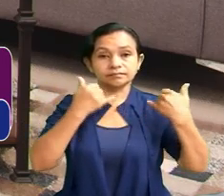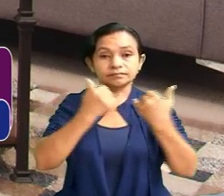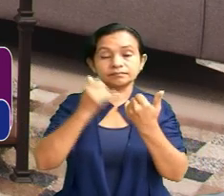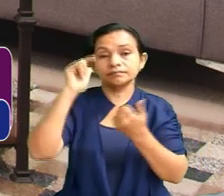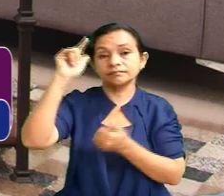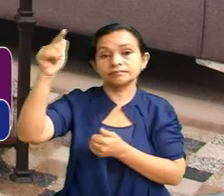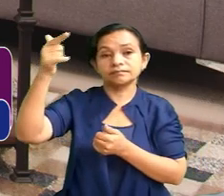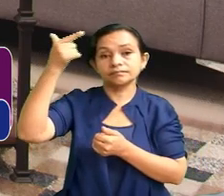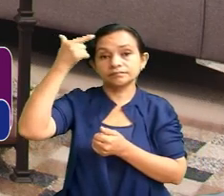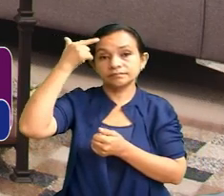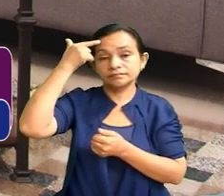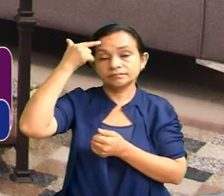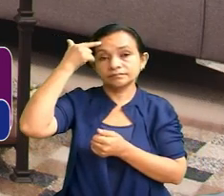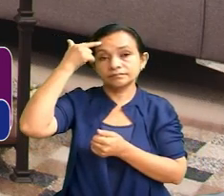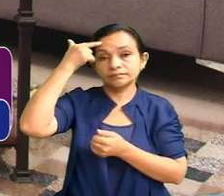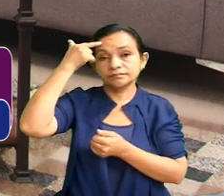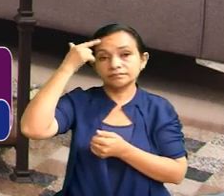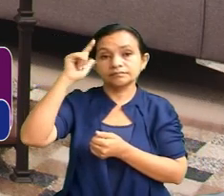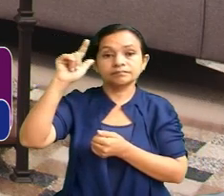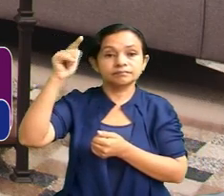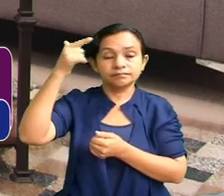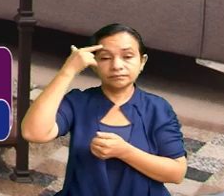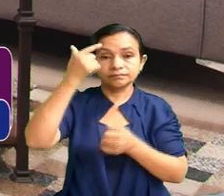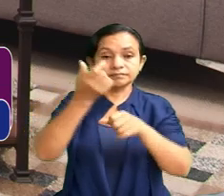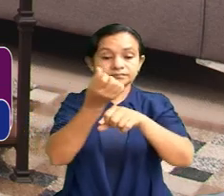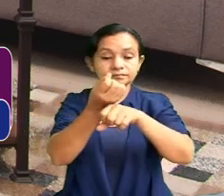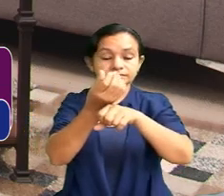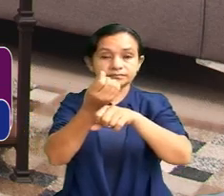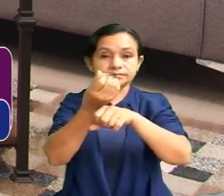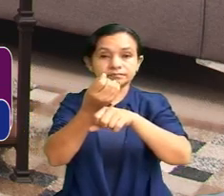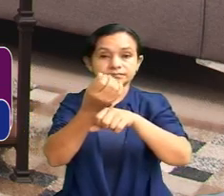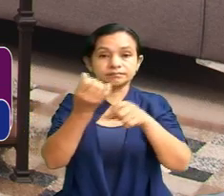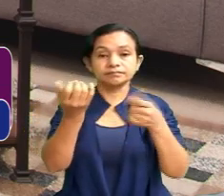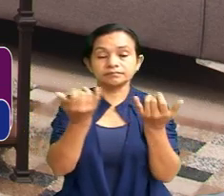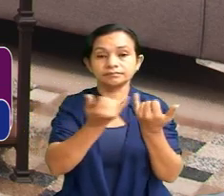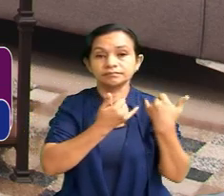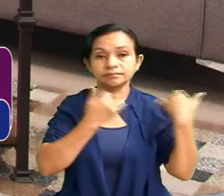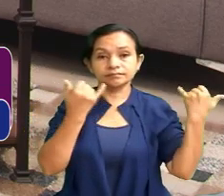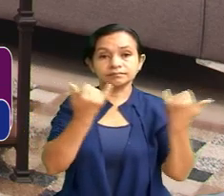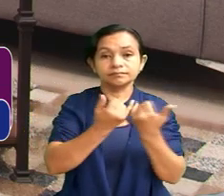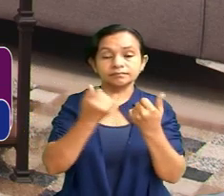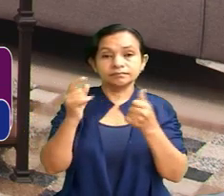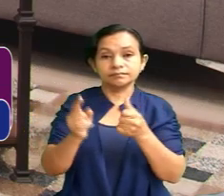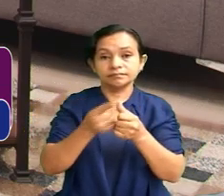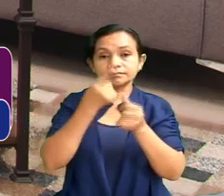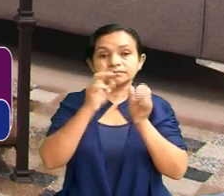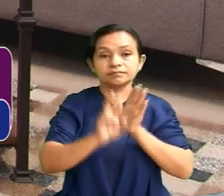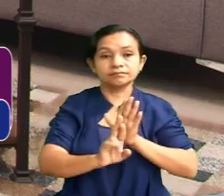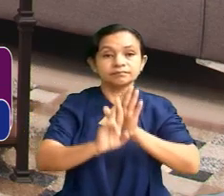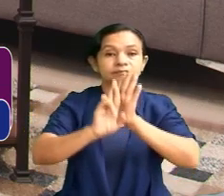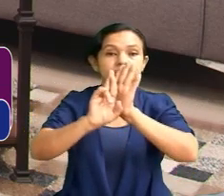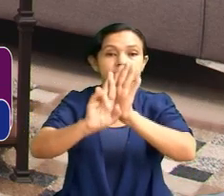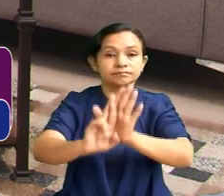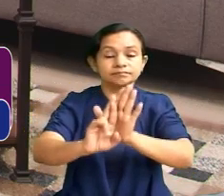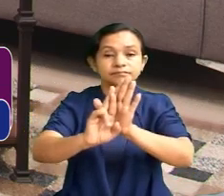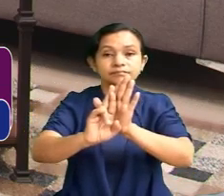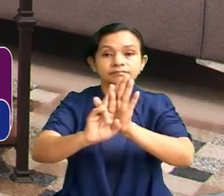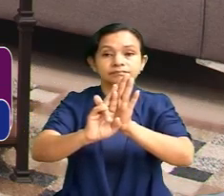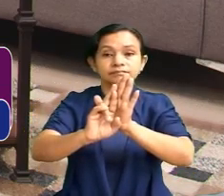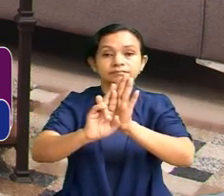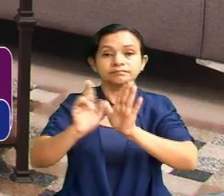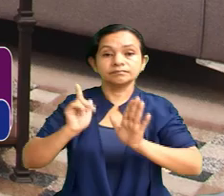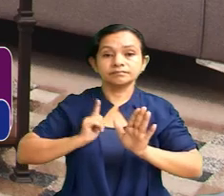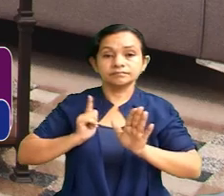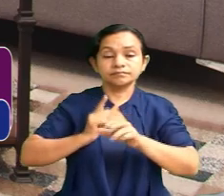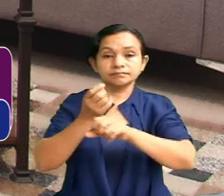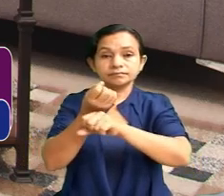y que dicho sea de paso los gobiernos locales dentro de las instituciones de primera respuesta verdad porque tiene los